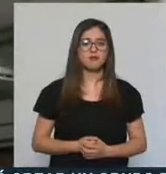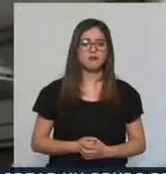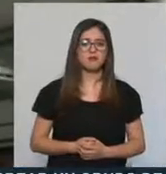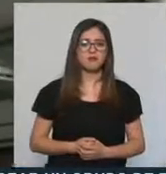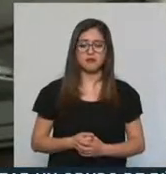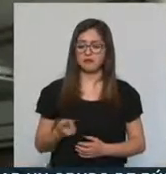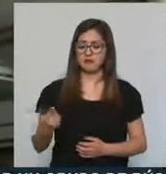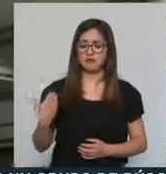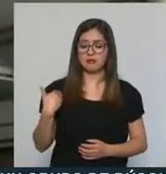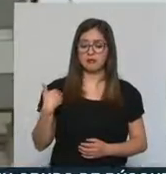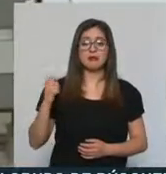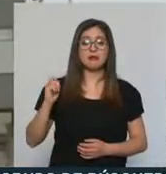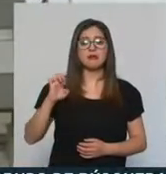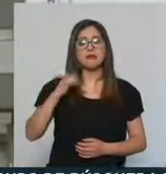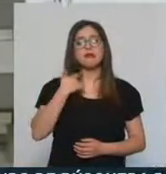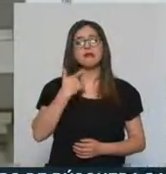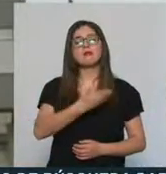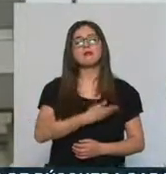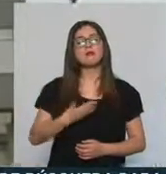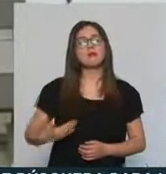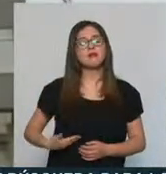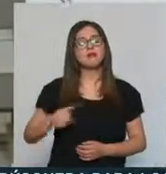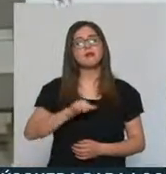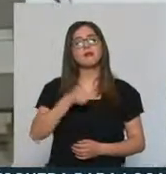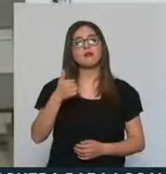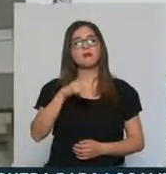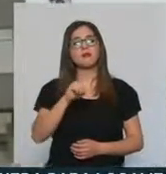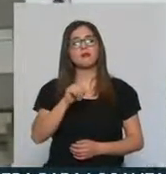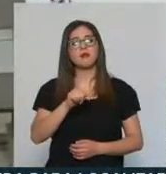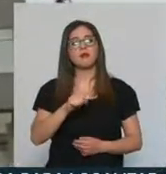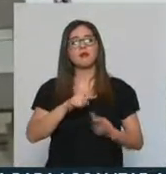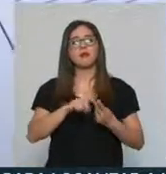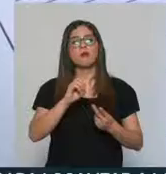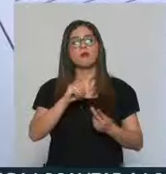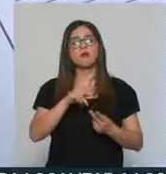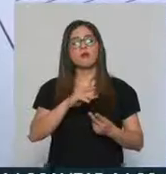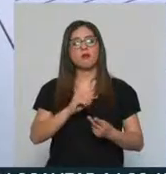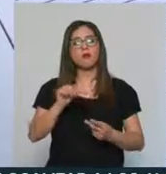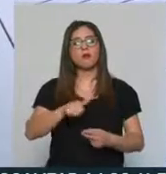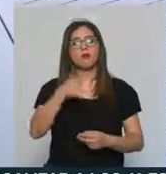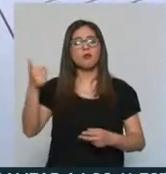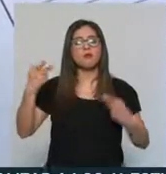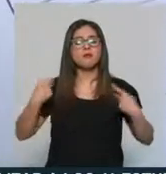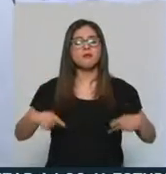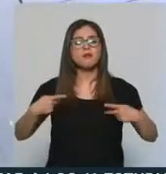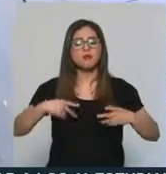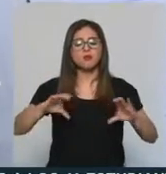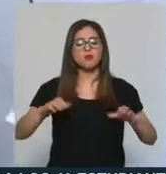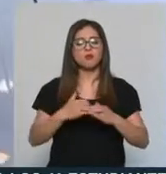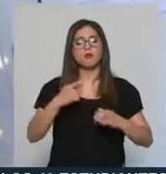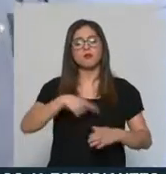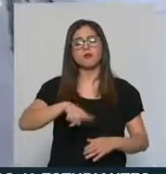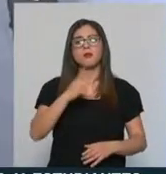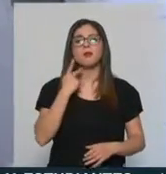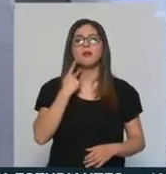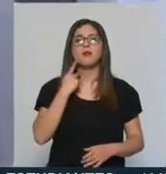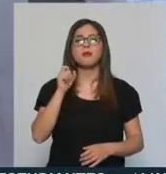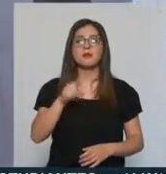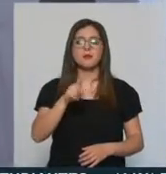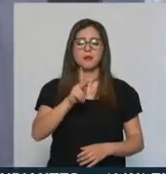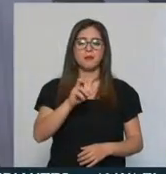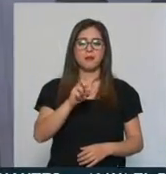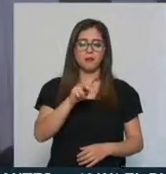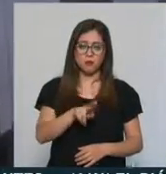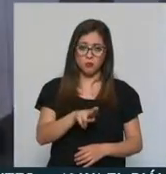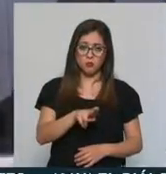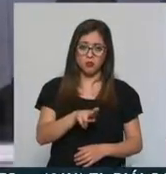Perú, y también Ollanta Humala, Toledo y varios personajes más de la política en Perú. Hay que tener en